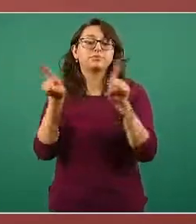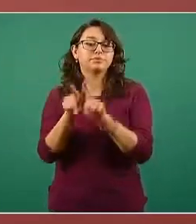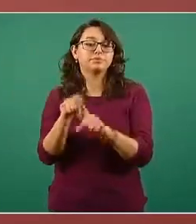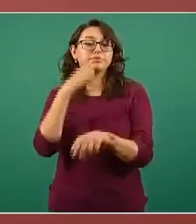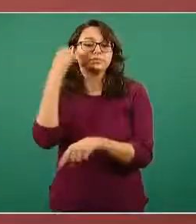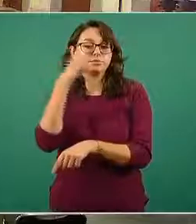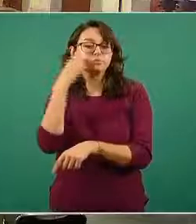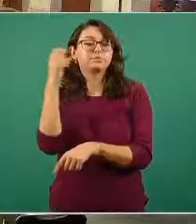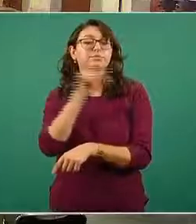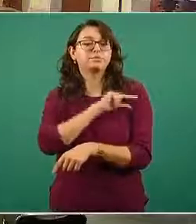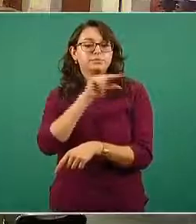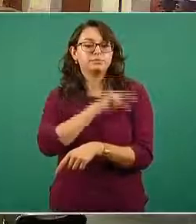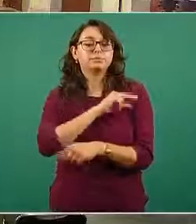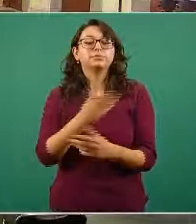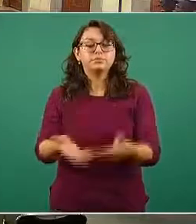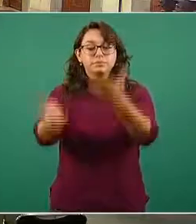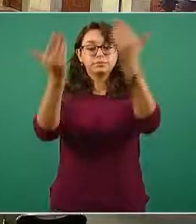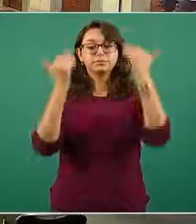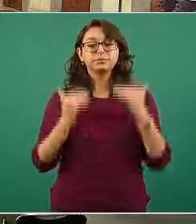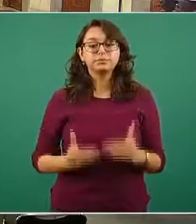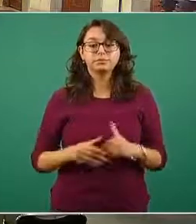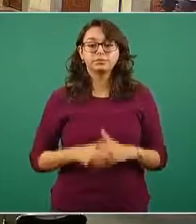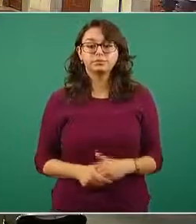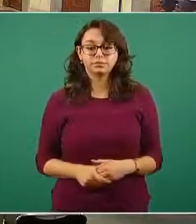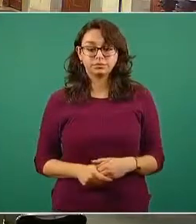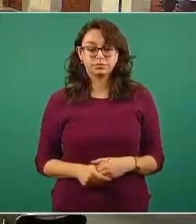educación. La siguiente.